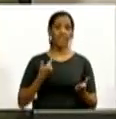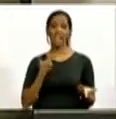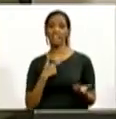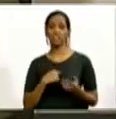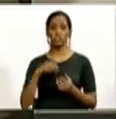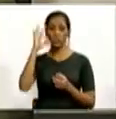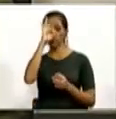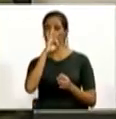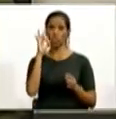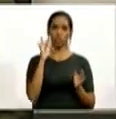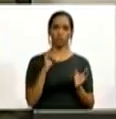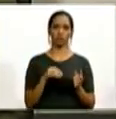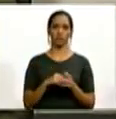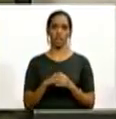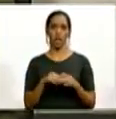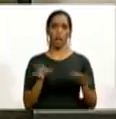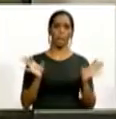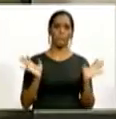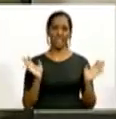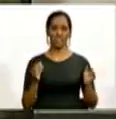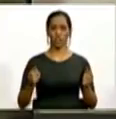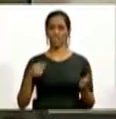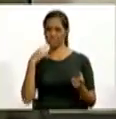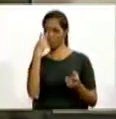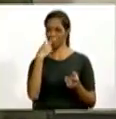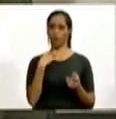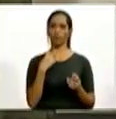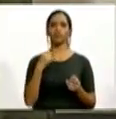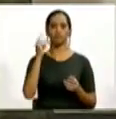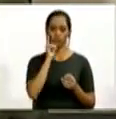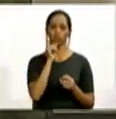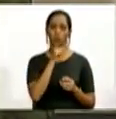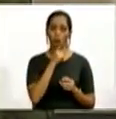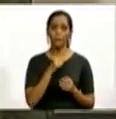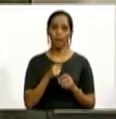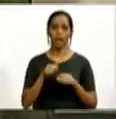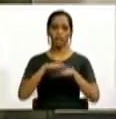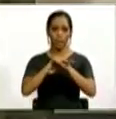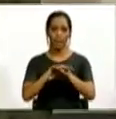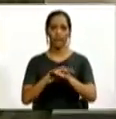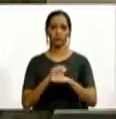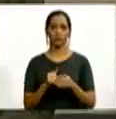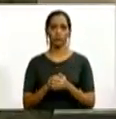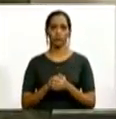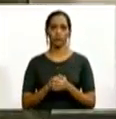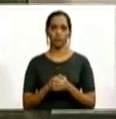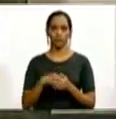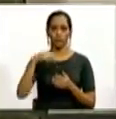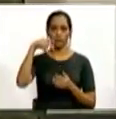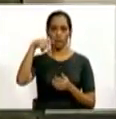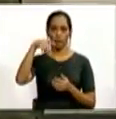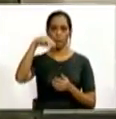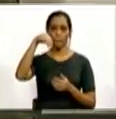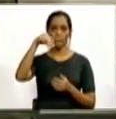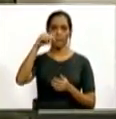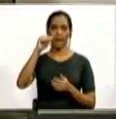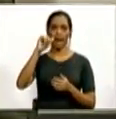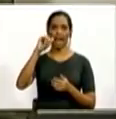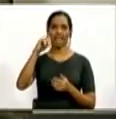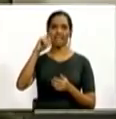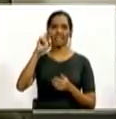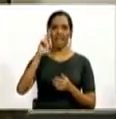gordas y las tipas entre ellas. Porque estos marginales, ¿saben cómo se llama el que le quitaron el zapato? Maiker. Tú tienes